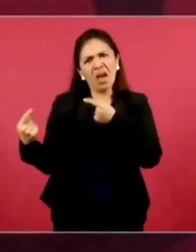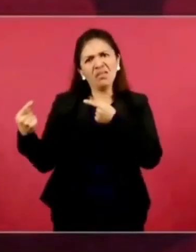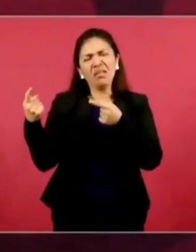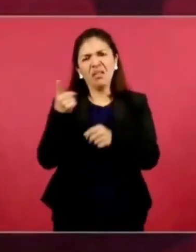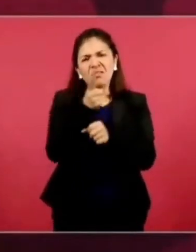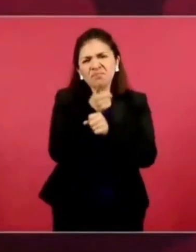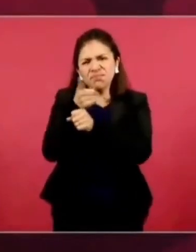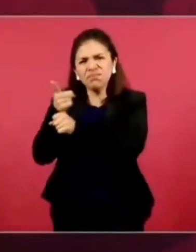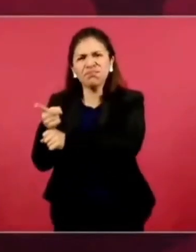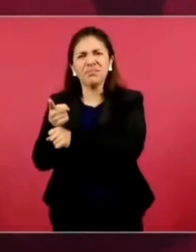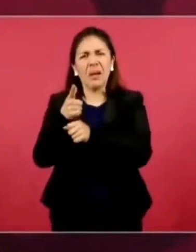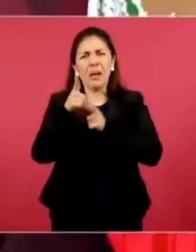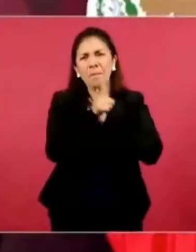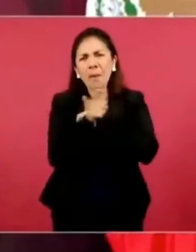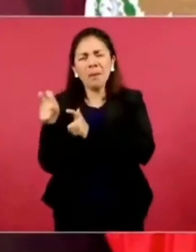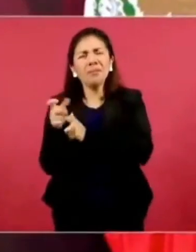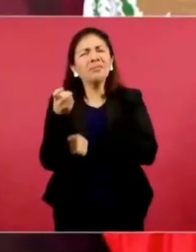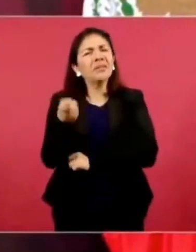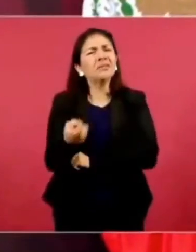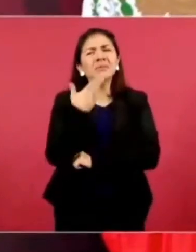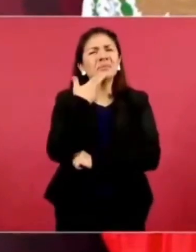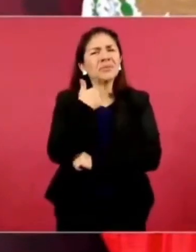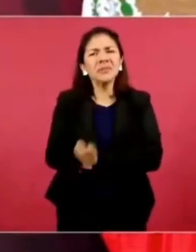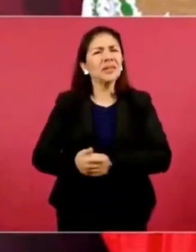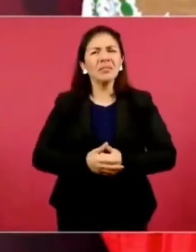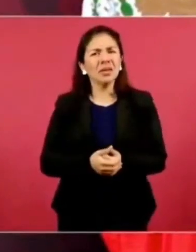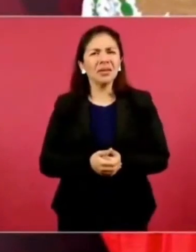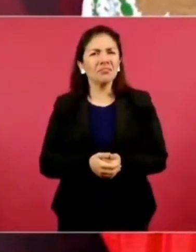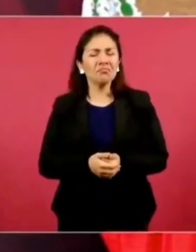Eso no conduce a nada.